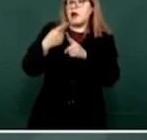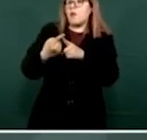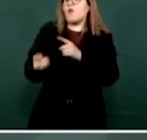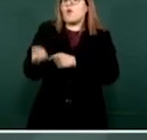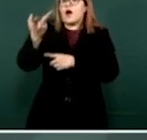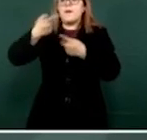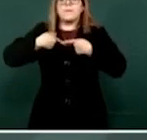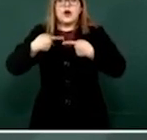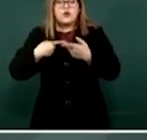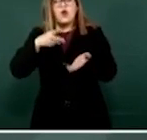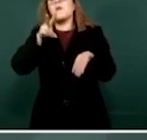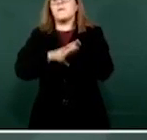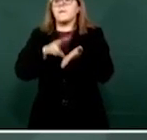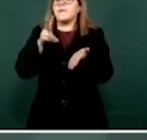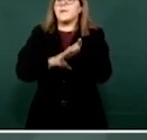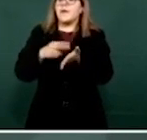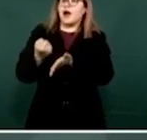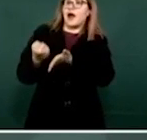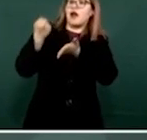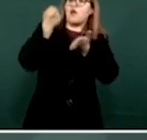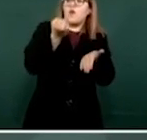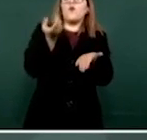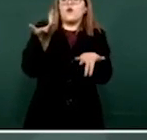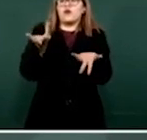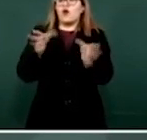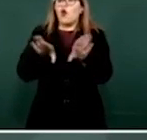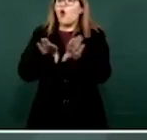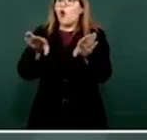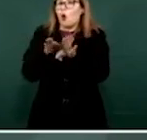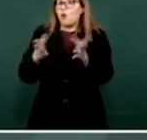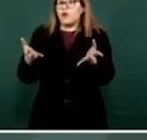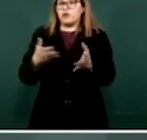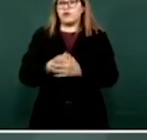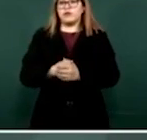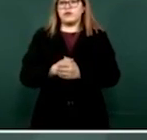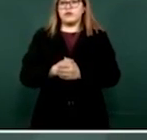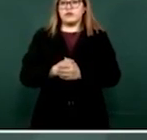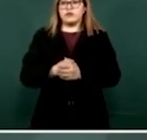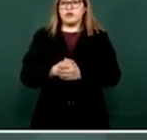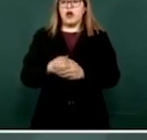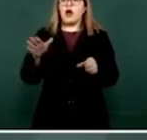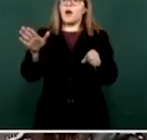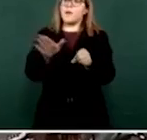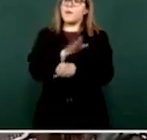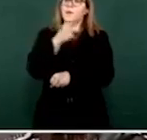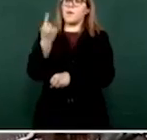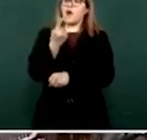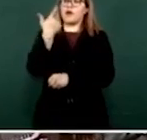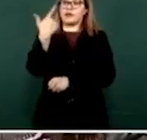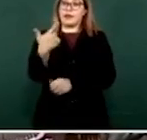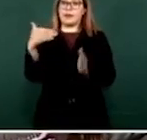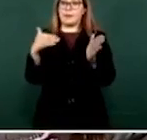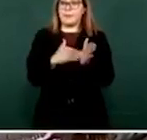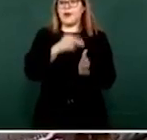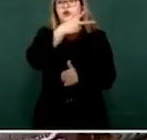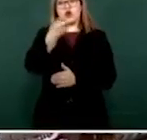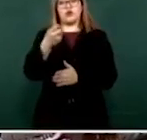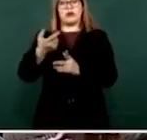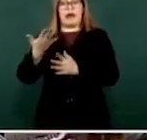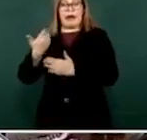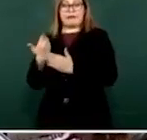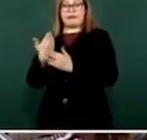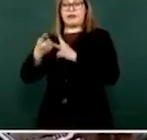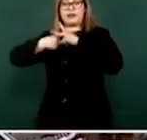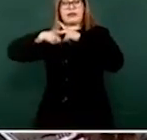de cuánto es el monto, cómo vamos. Porque de los 7,200 que le dieron a un inicio